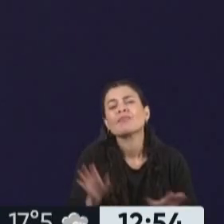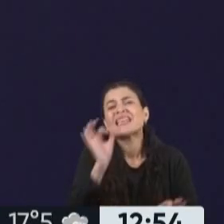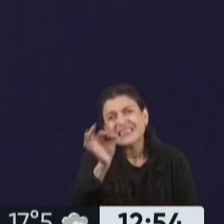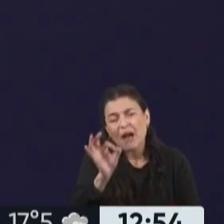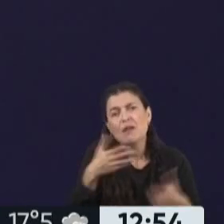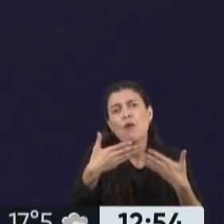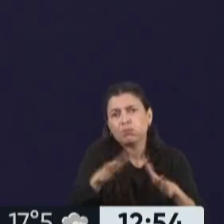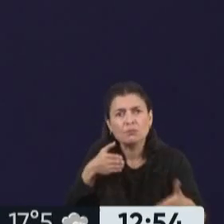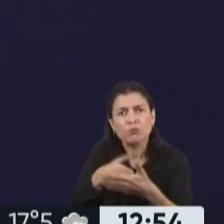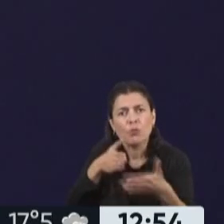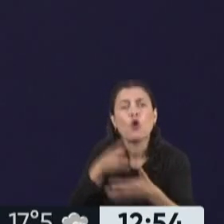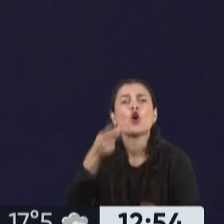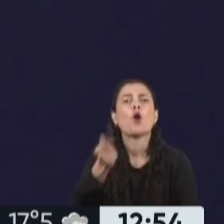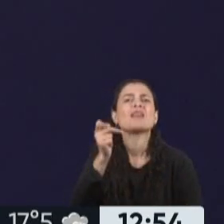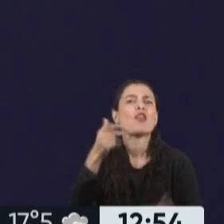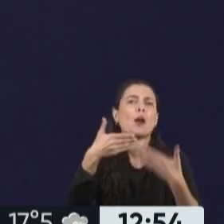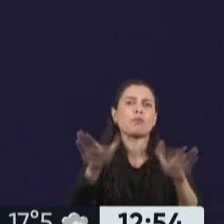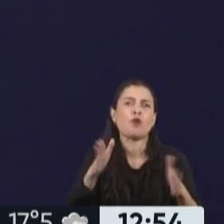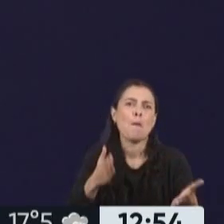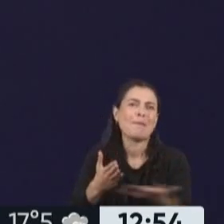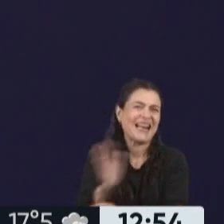total de las restricciones cambiarias,